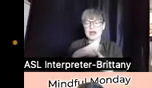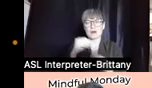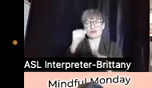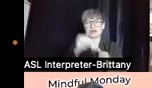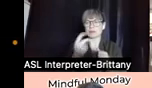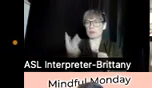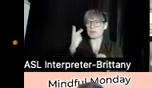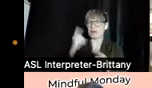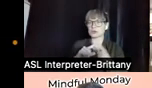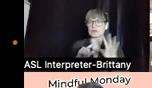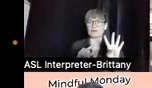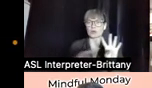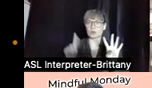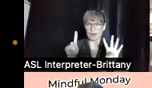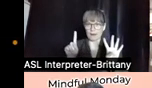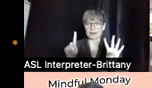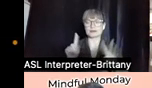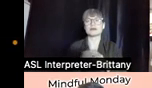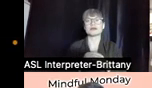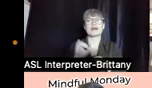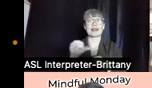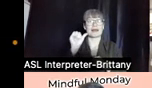y regresando a la idea de 4-1.